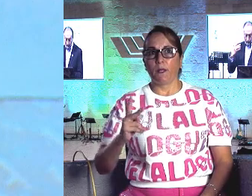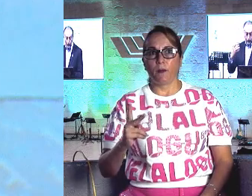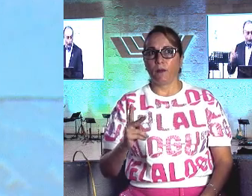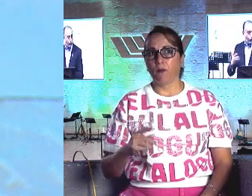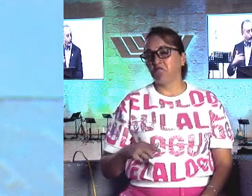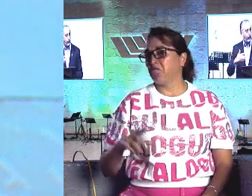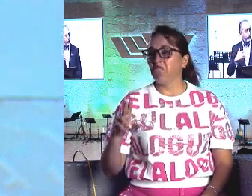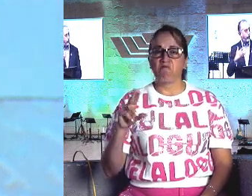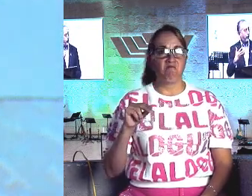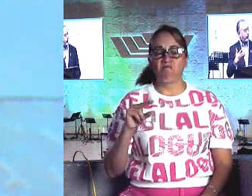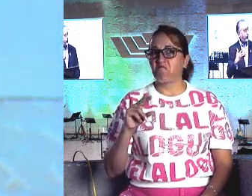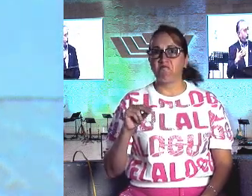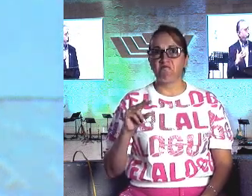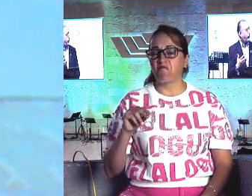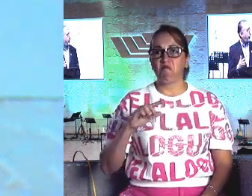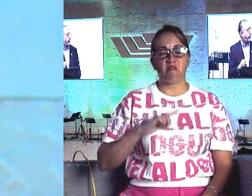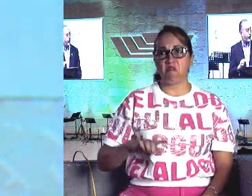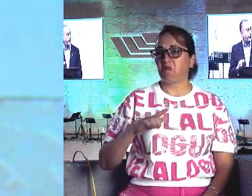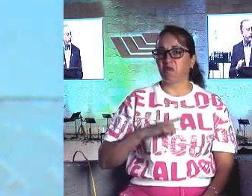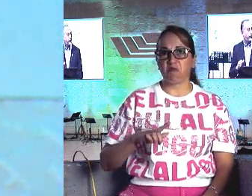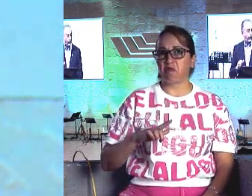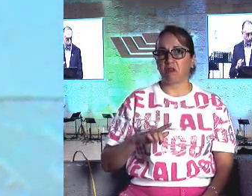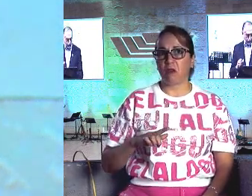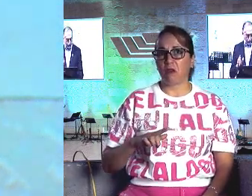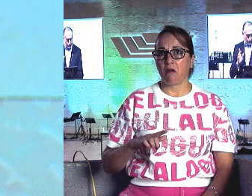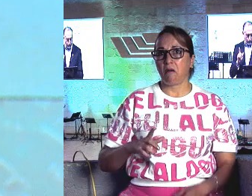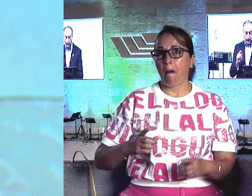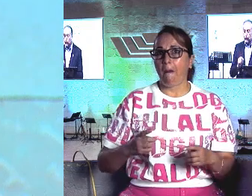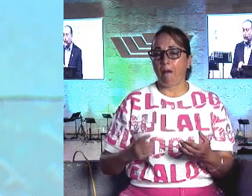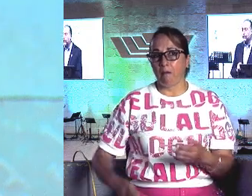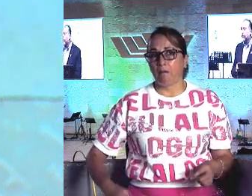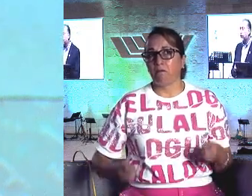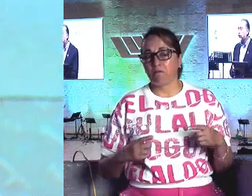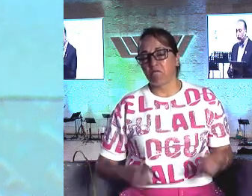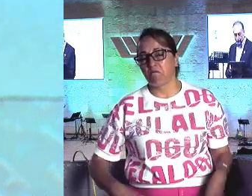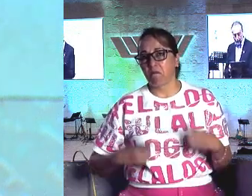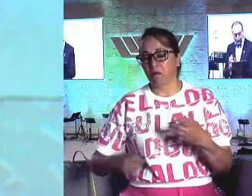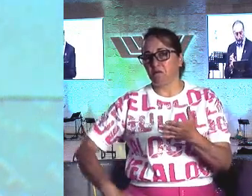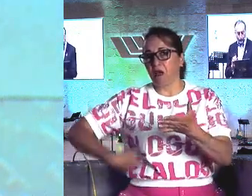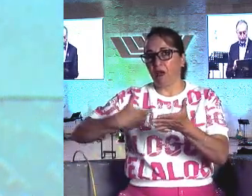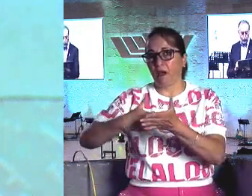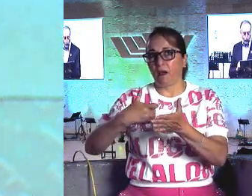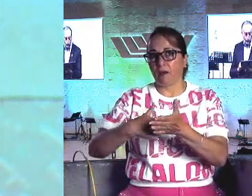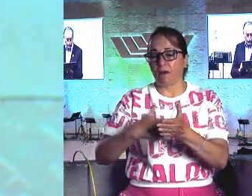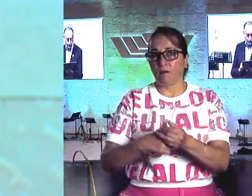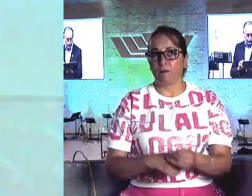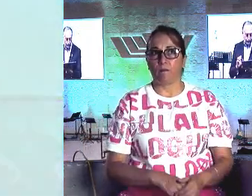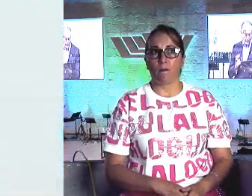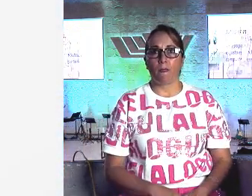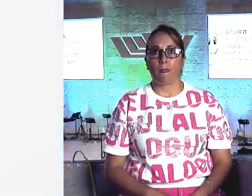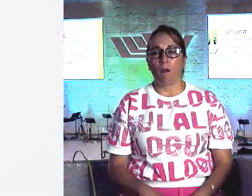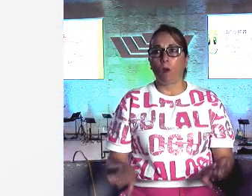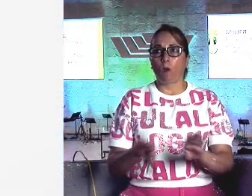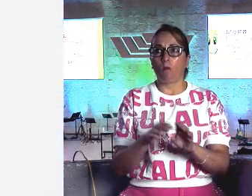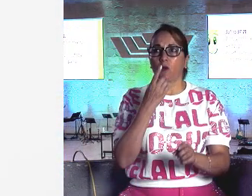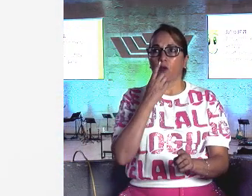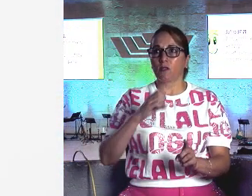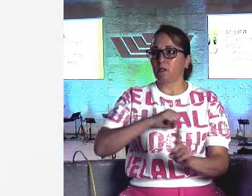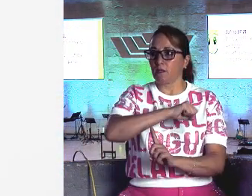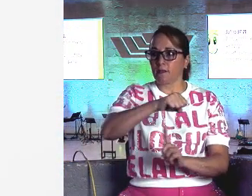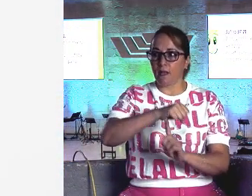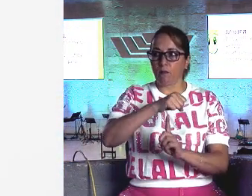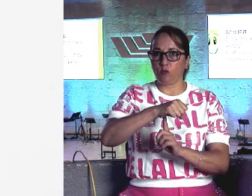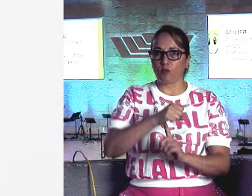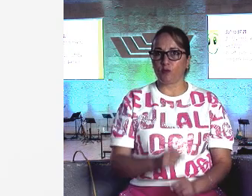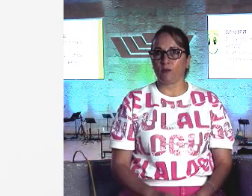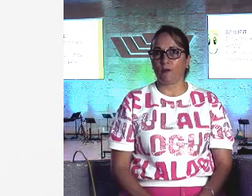Y llora y suplica. Fíjate lo que dice el Salmo 37:21. Salmo